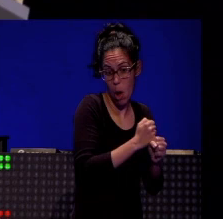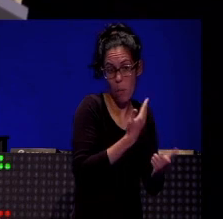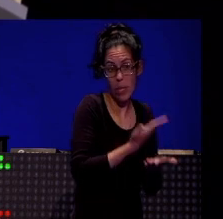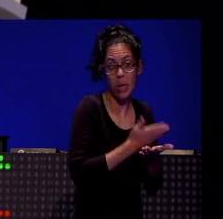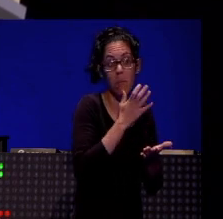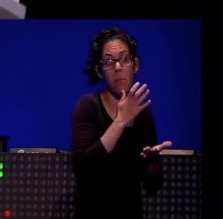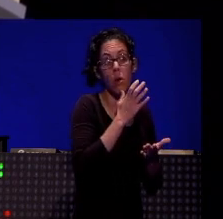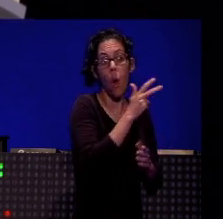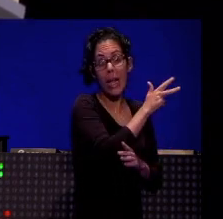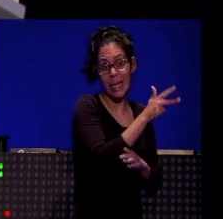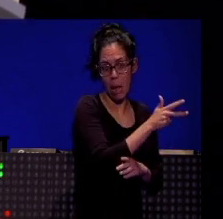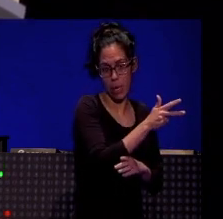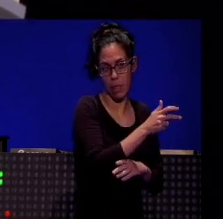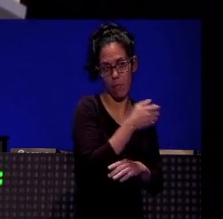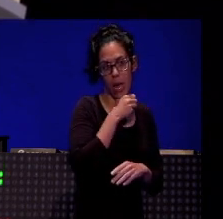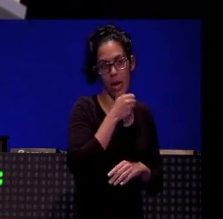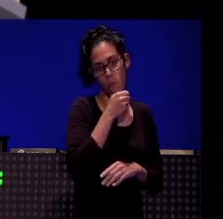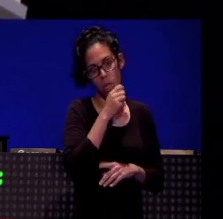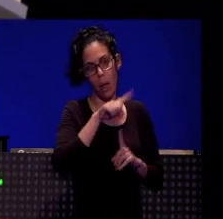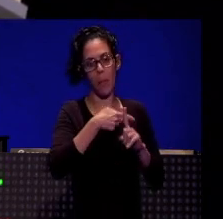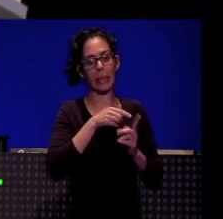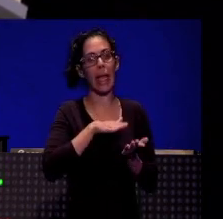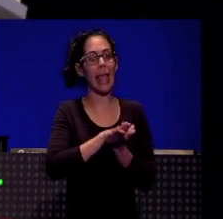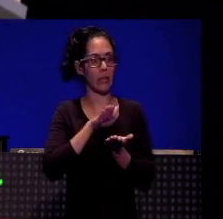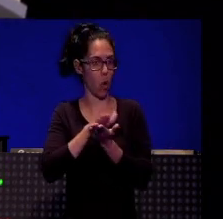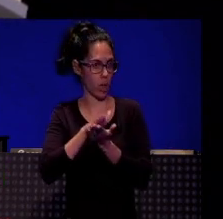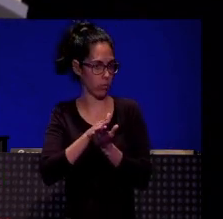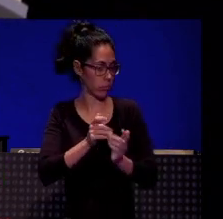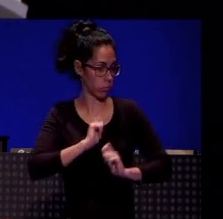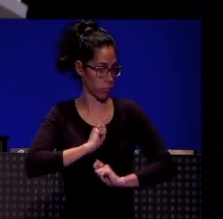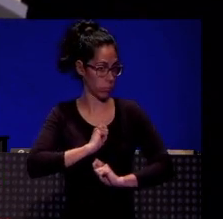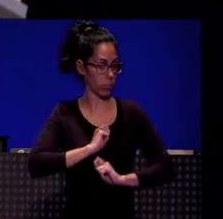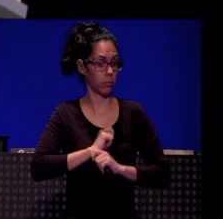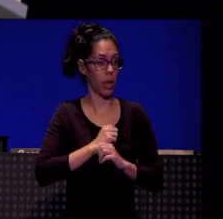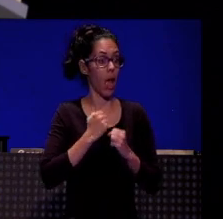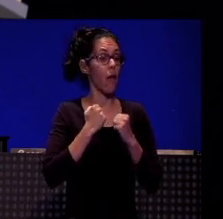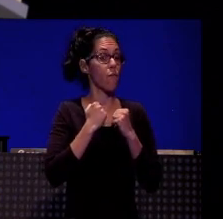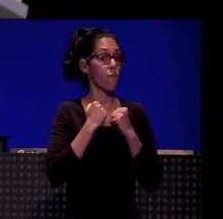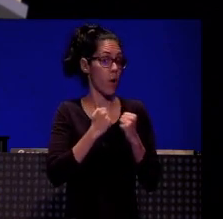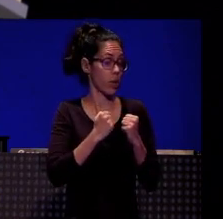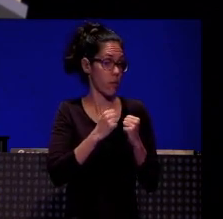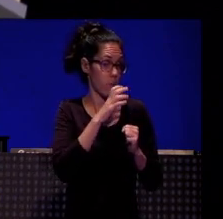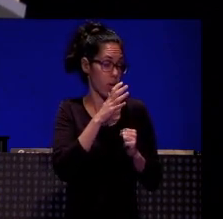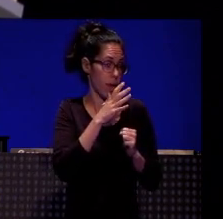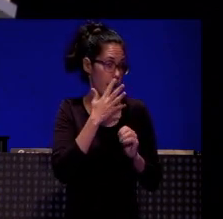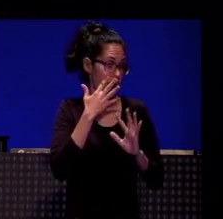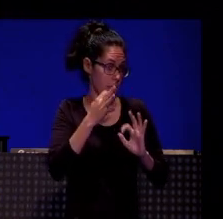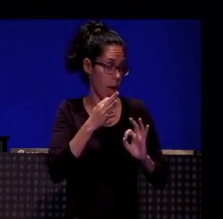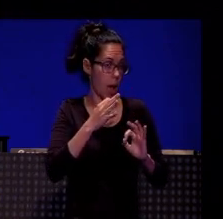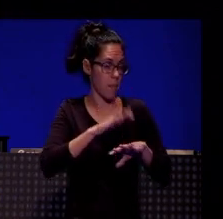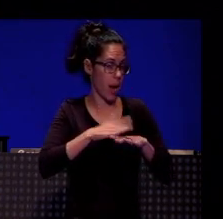cámara de reportera y editora que es muy fuerte porque para mí fue súper guay y aprender a hacer todo